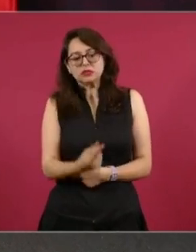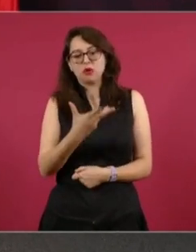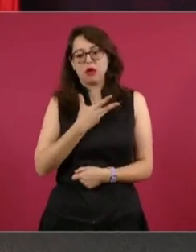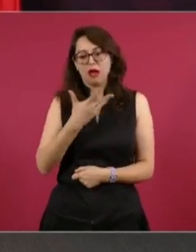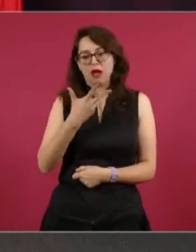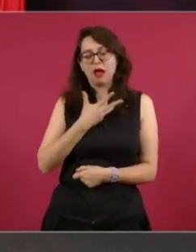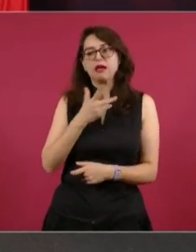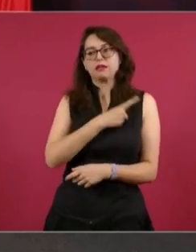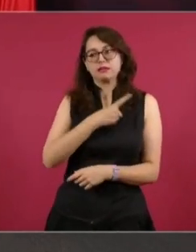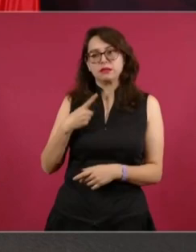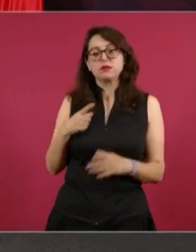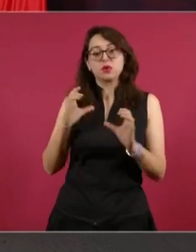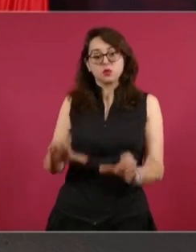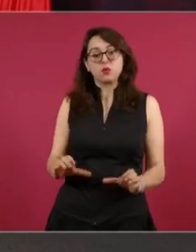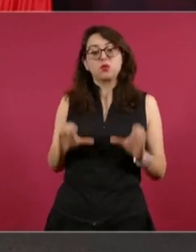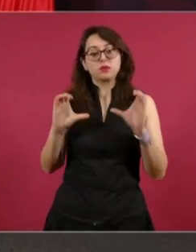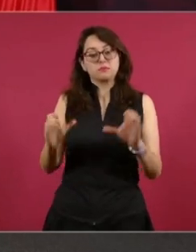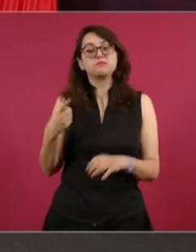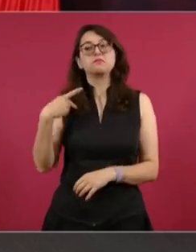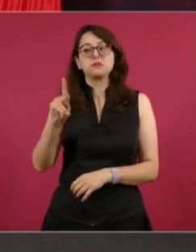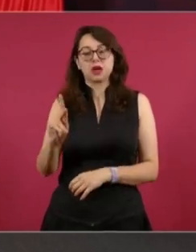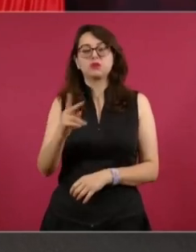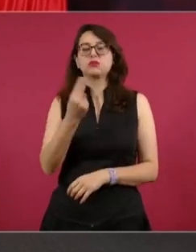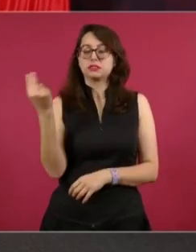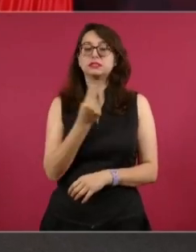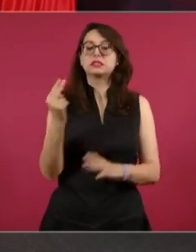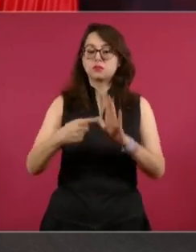pero sí hacer la denuncia.